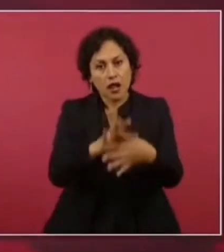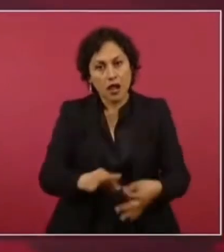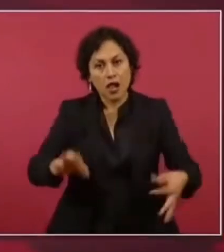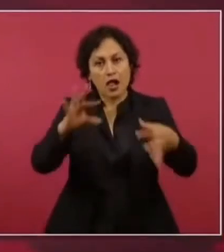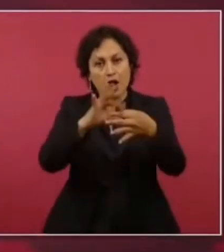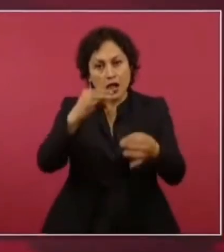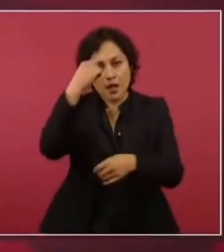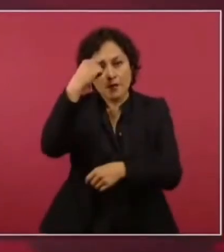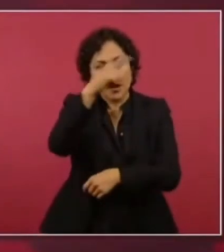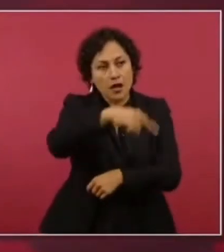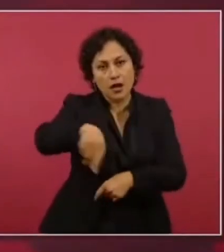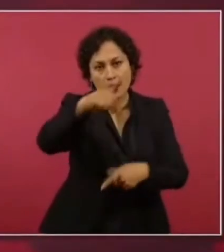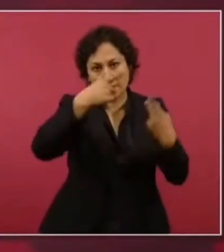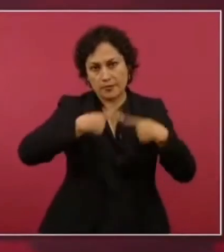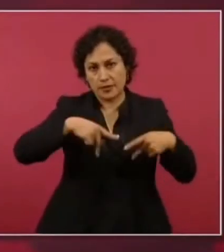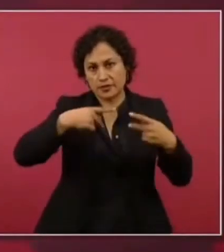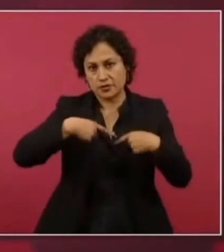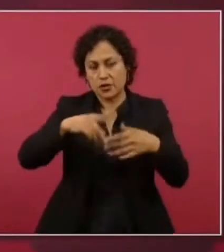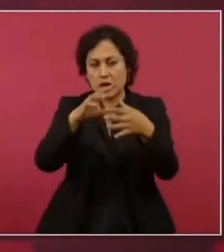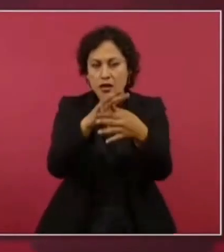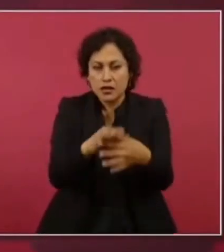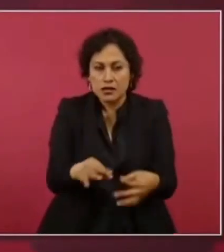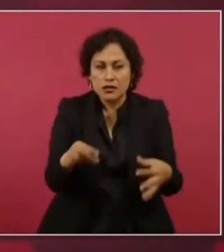porque de esa manera